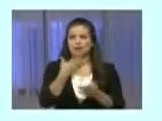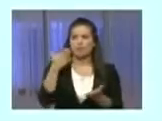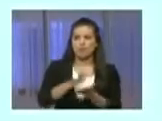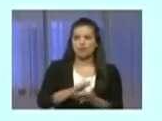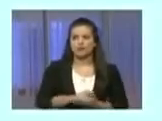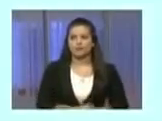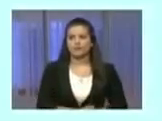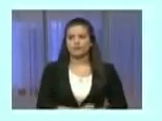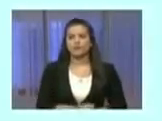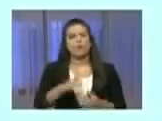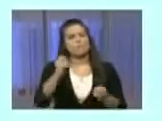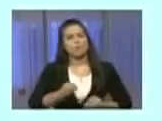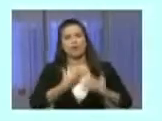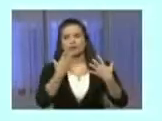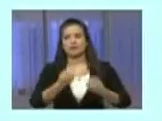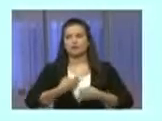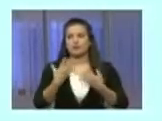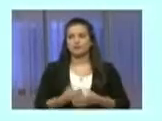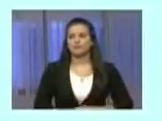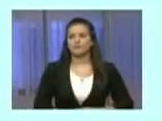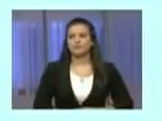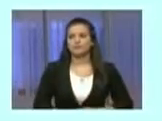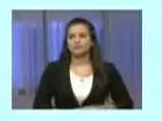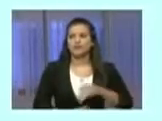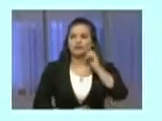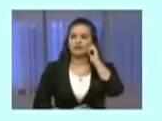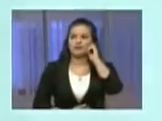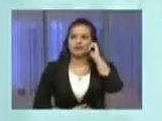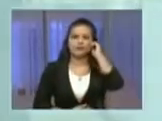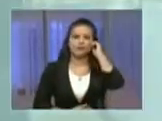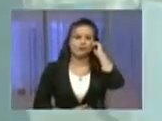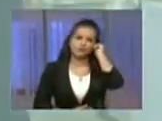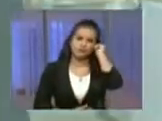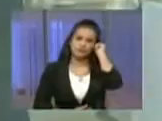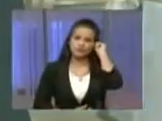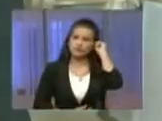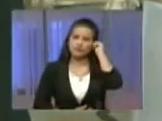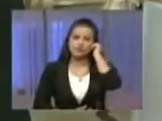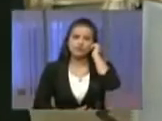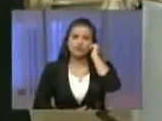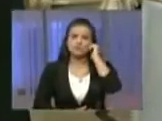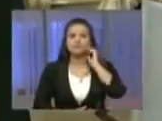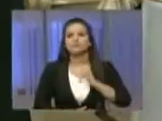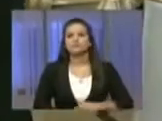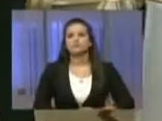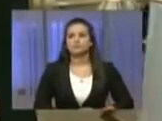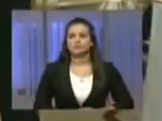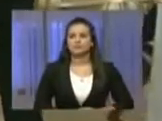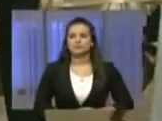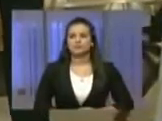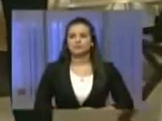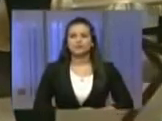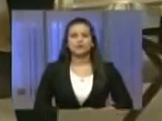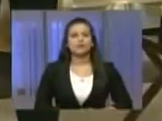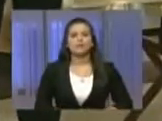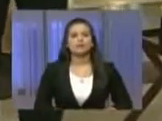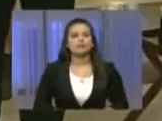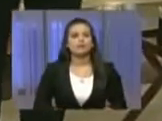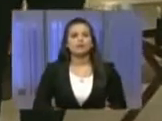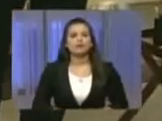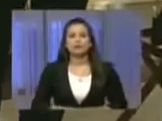un poeta eso lo decía exactamente nuestro comandante del